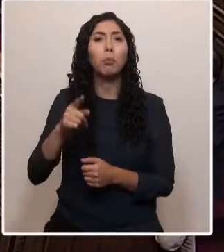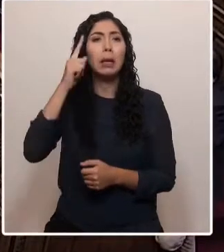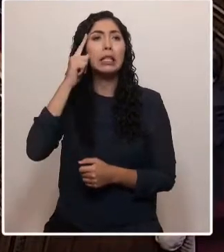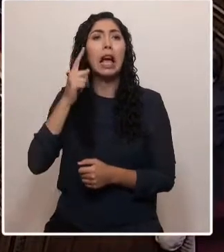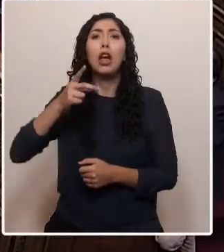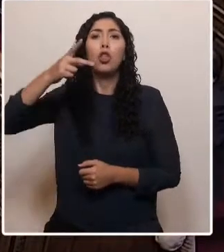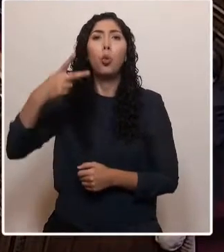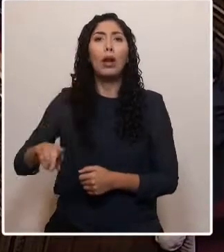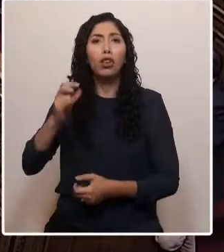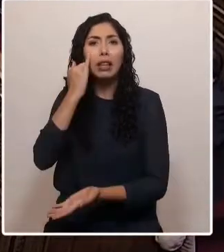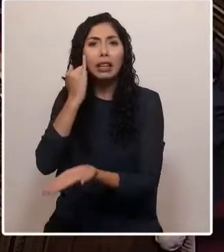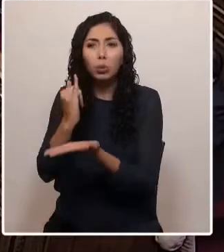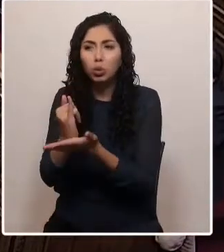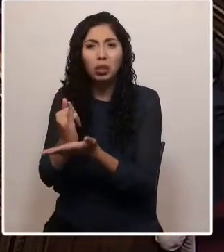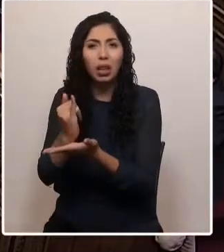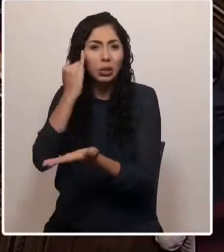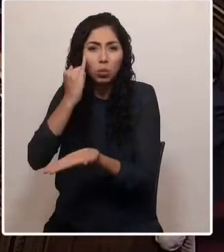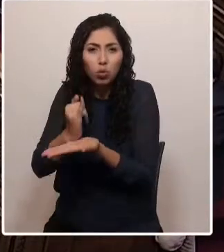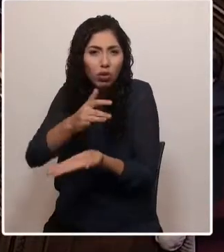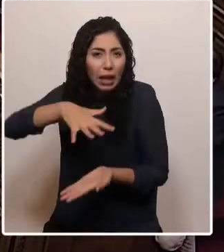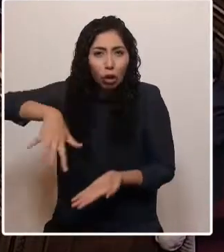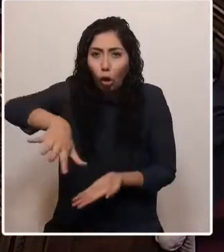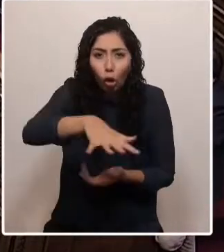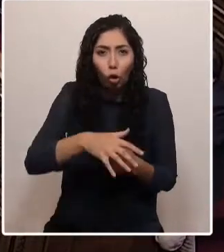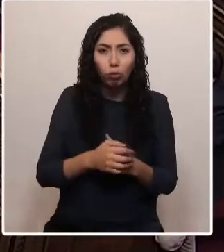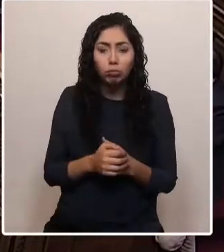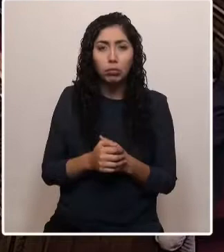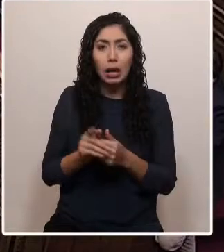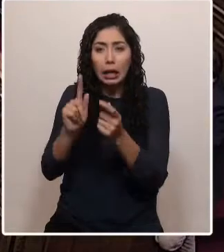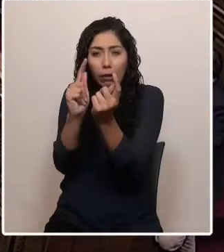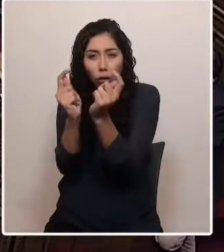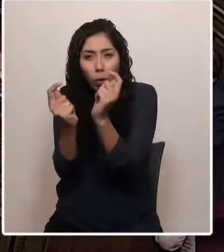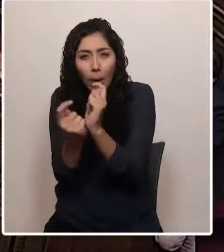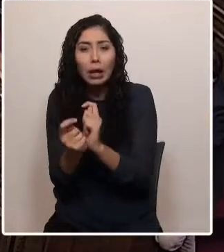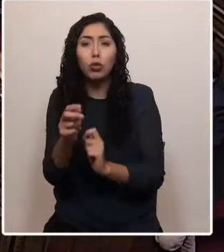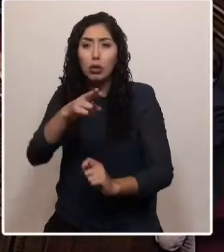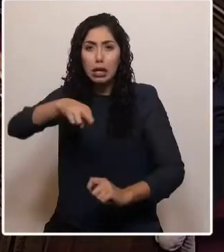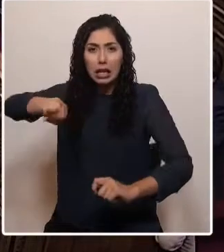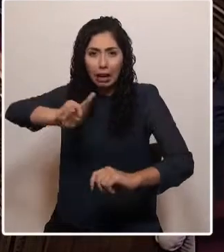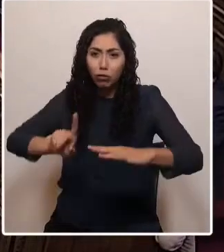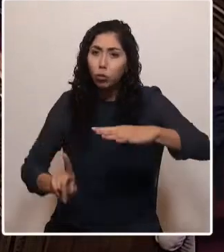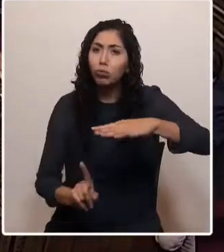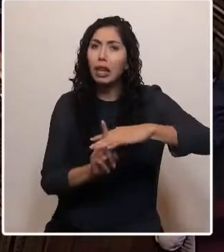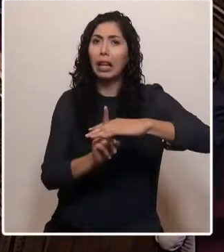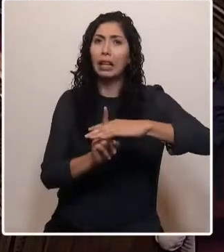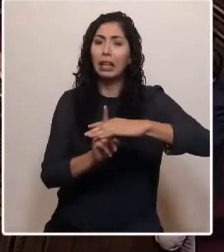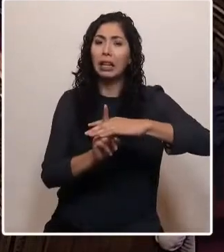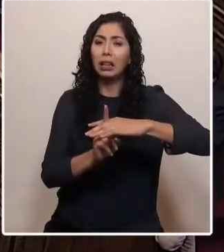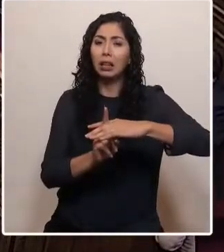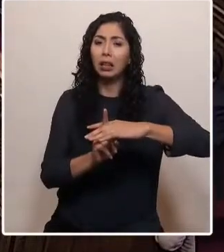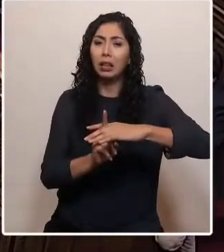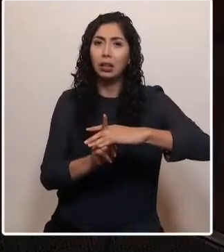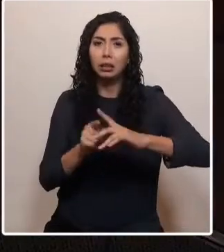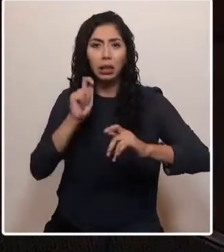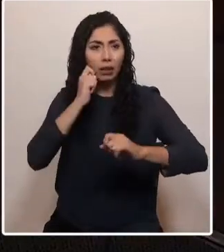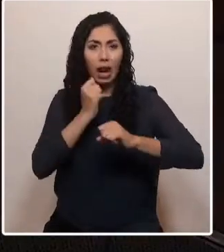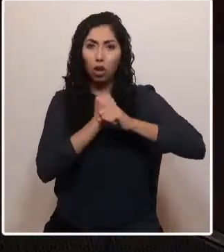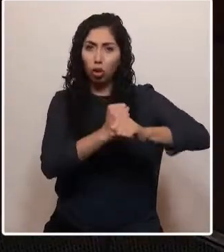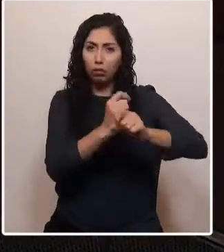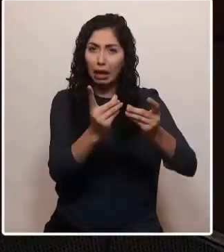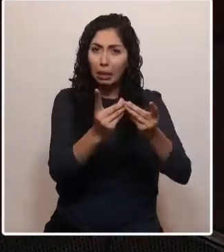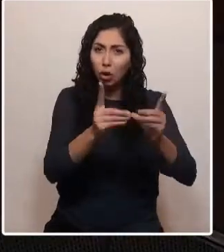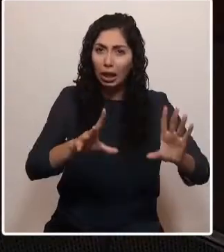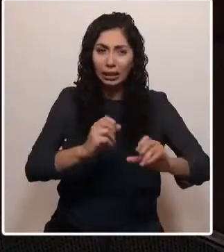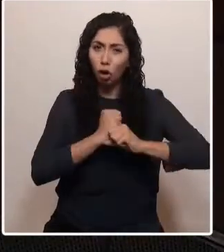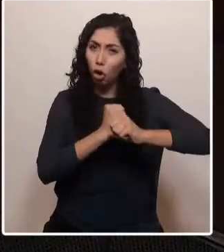todos y todas. Reformar o refundar o conversar sobre estos temas no es antidemocrático, no es estar en contra de las policías de